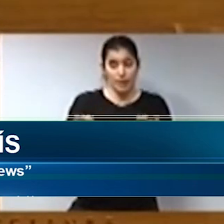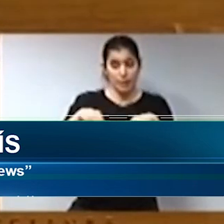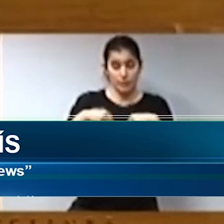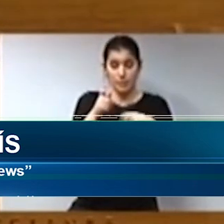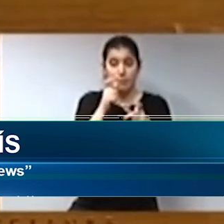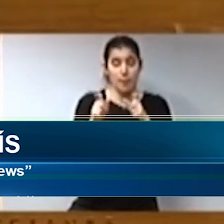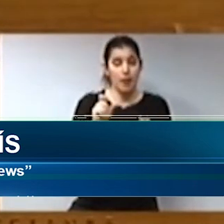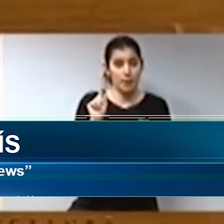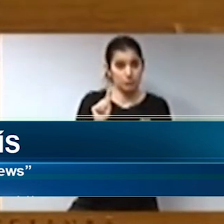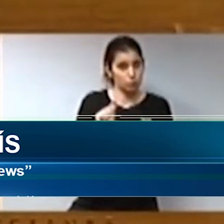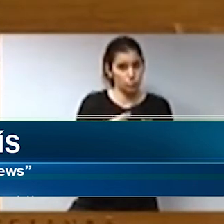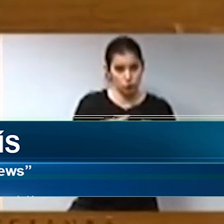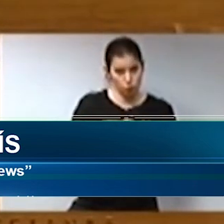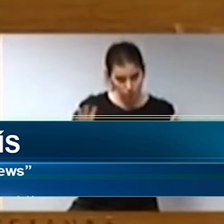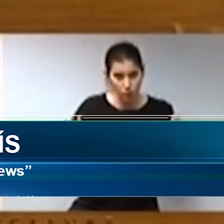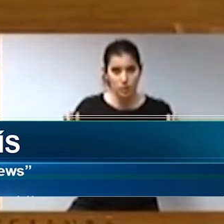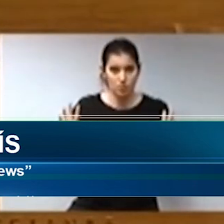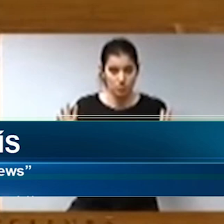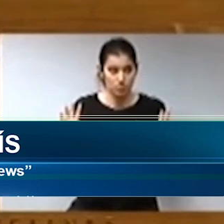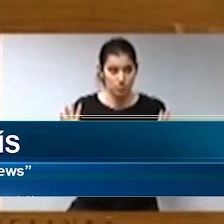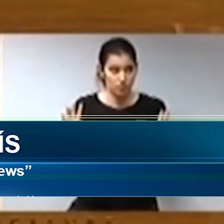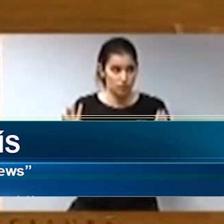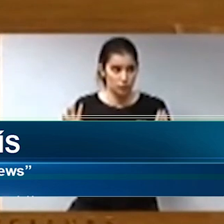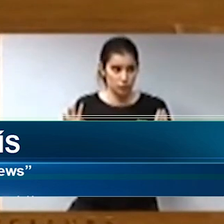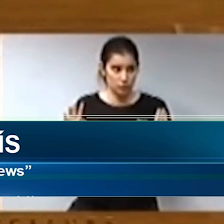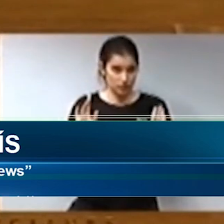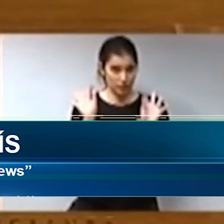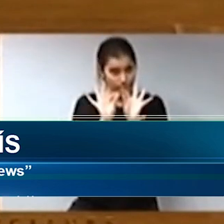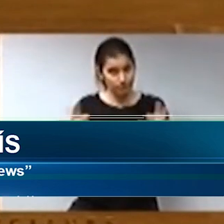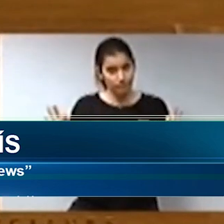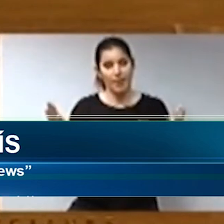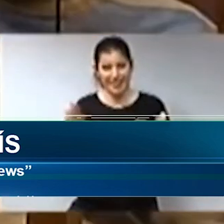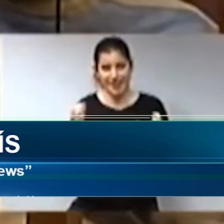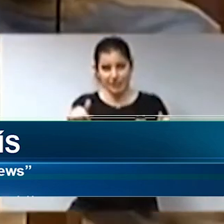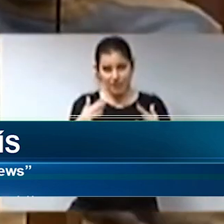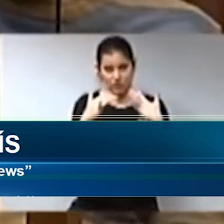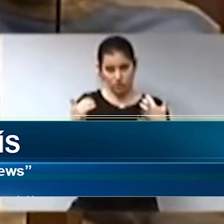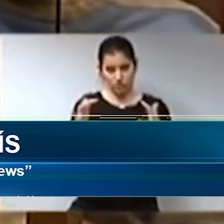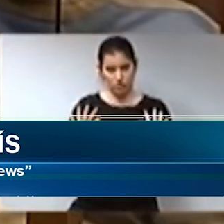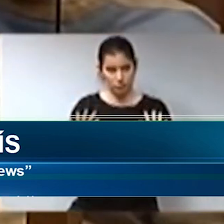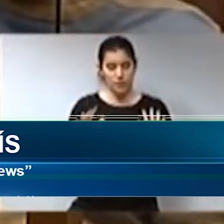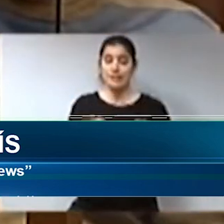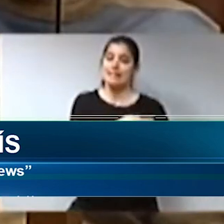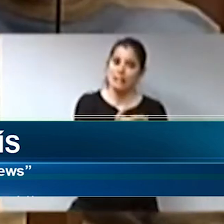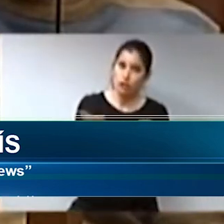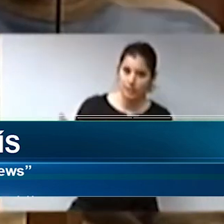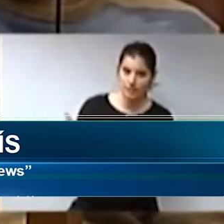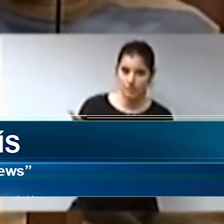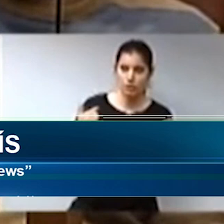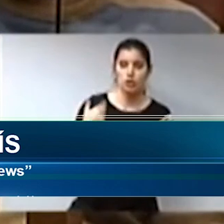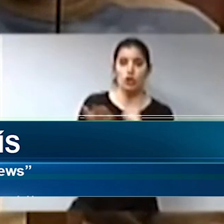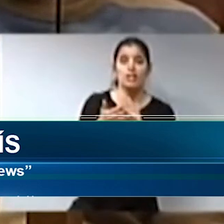ver si al final los integraban en sus listas. ¿Qué pasaba? Pues esta semana hemos encontrado que en una población de Alicante, en